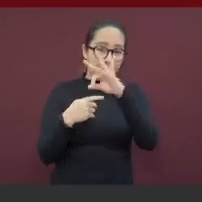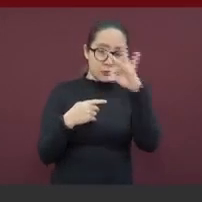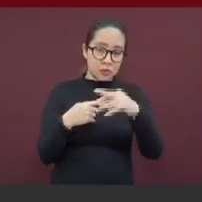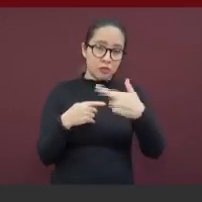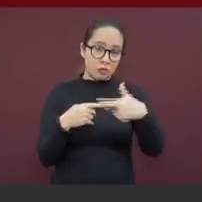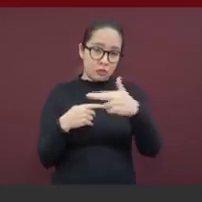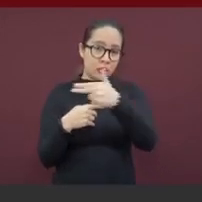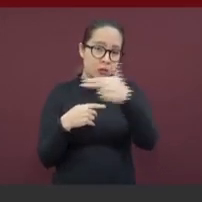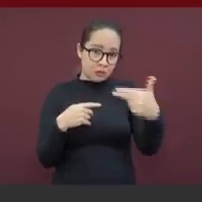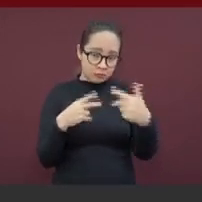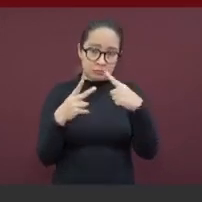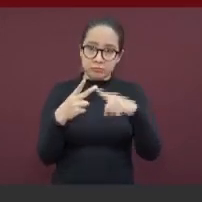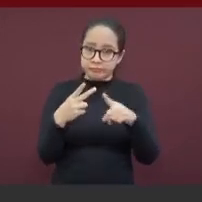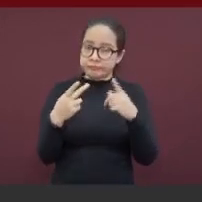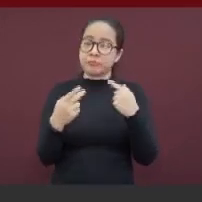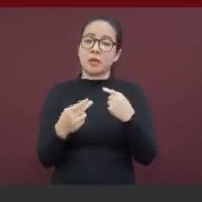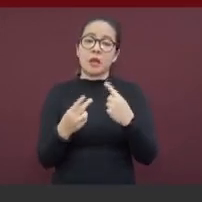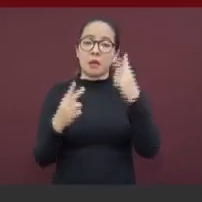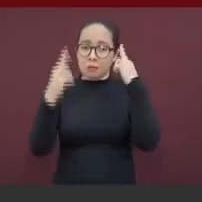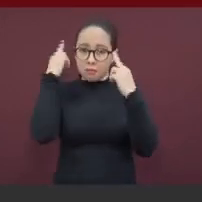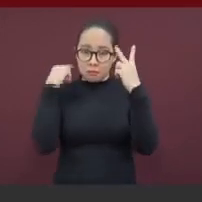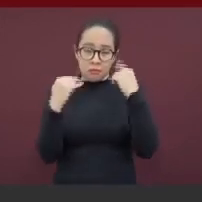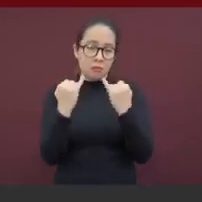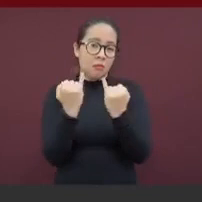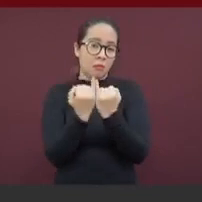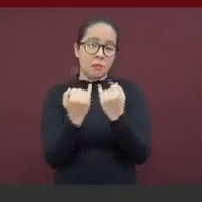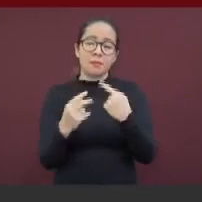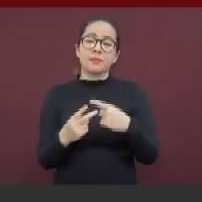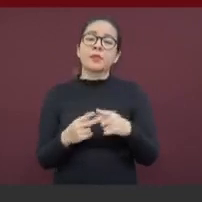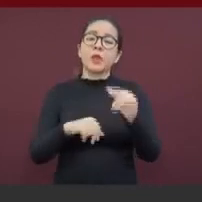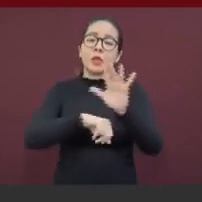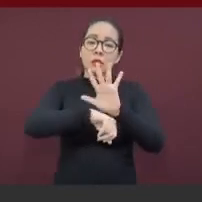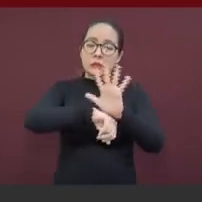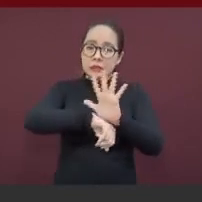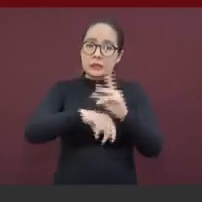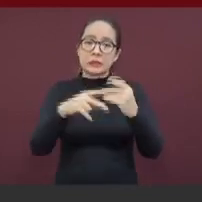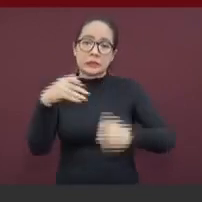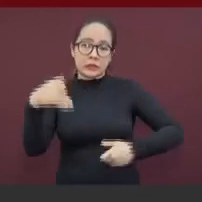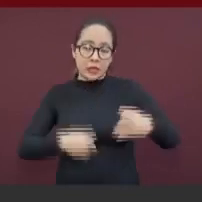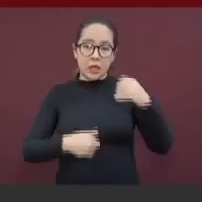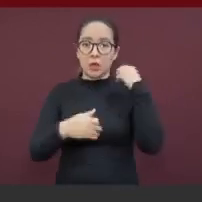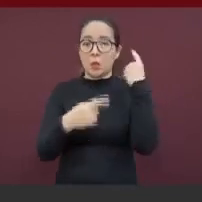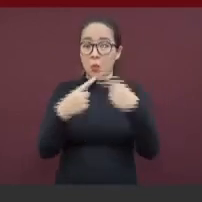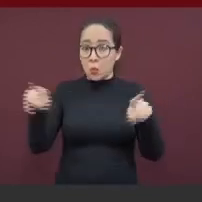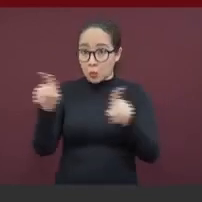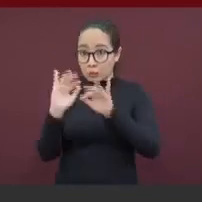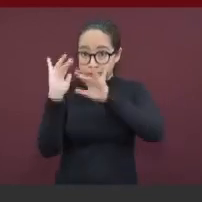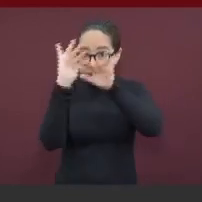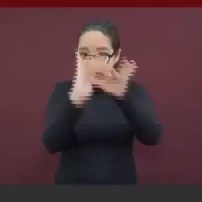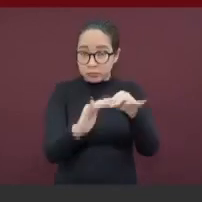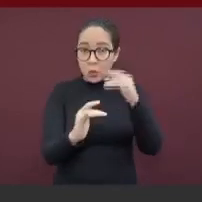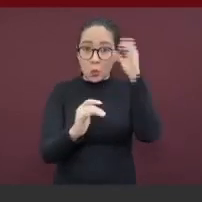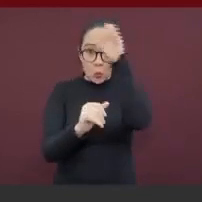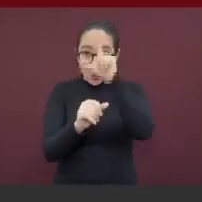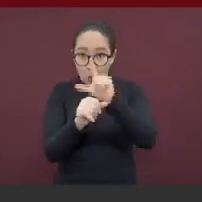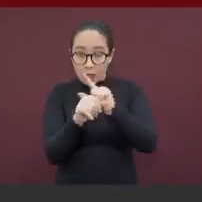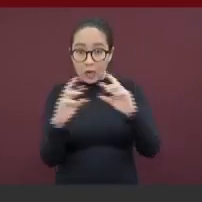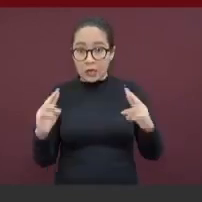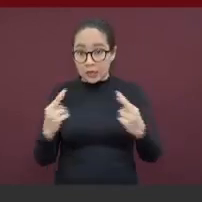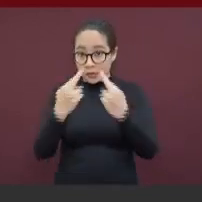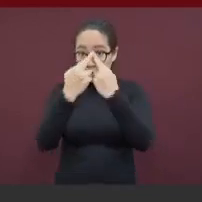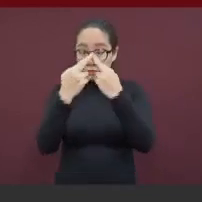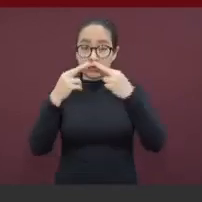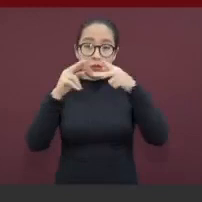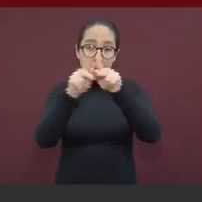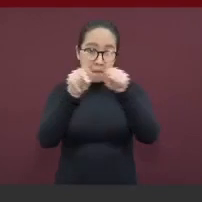cines teatros eventos musicales culturales centros comerciales centros religiosos